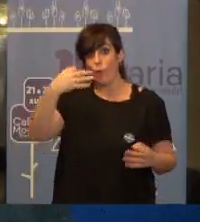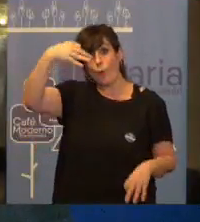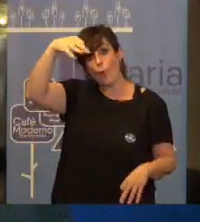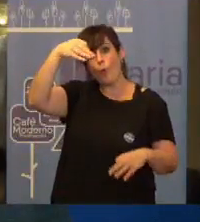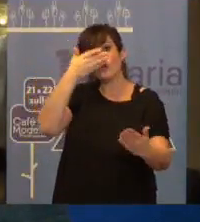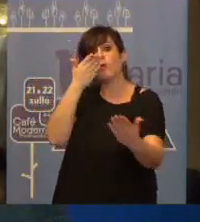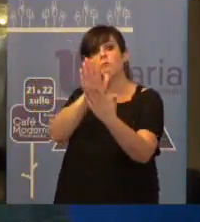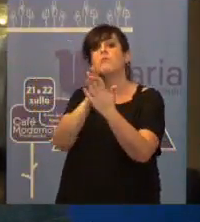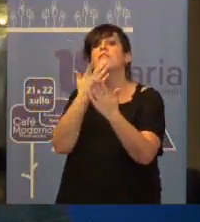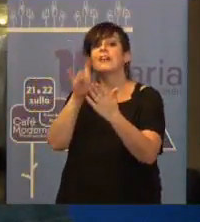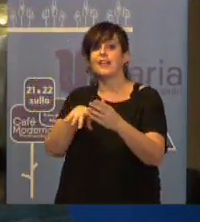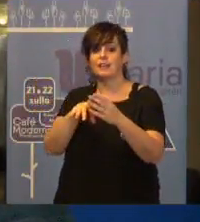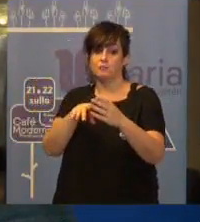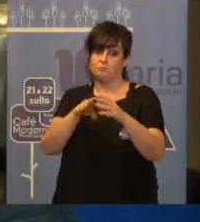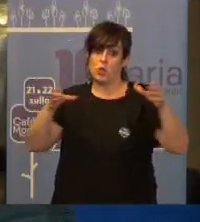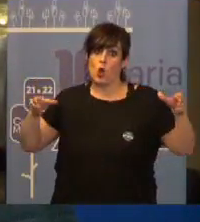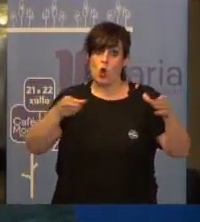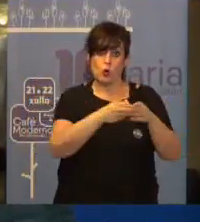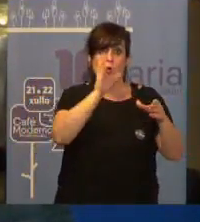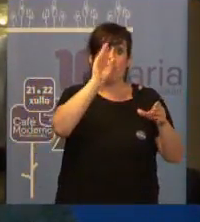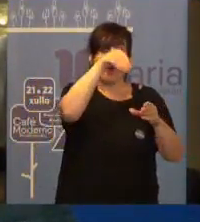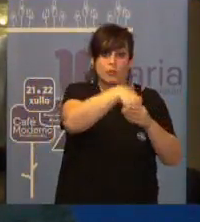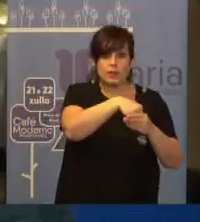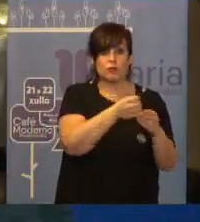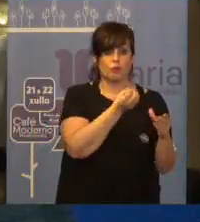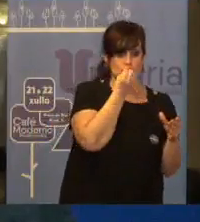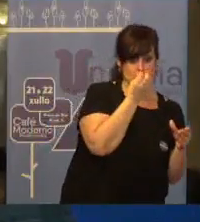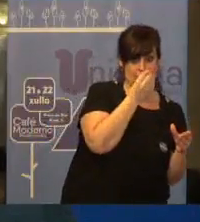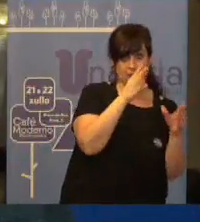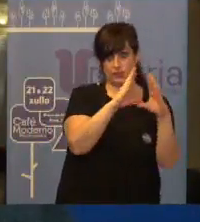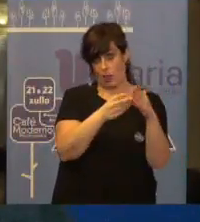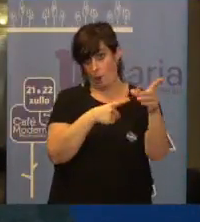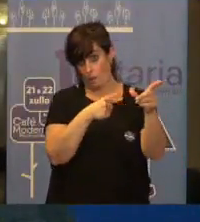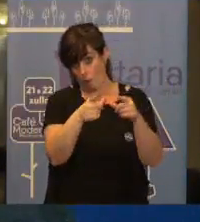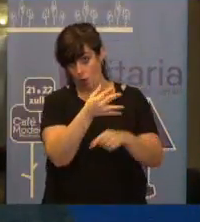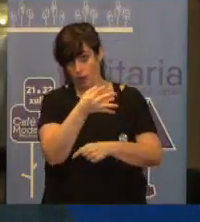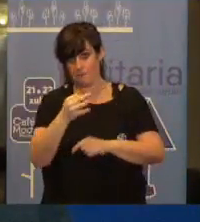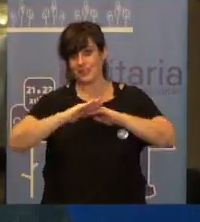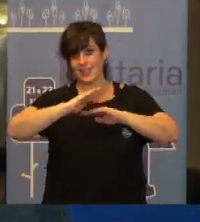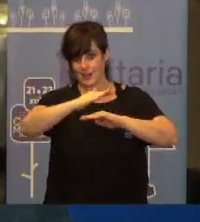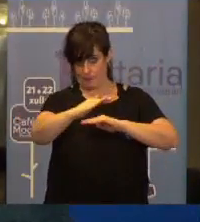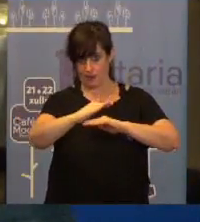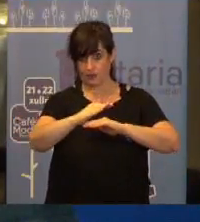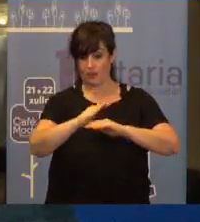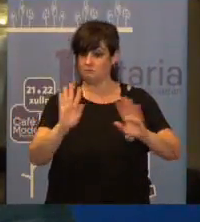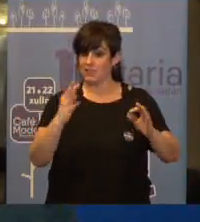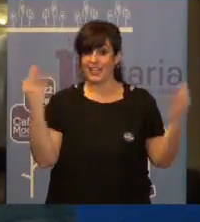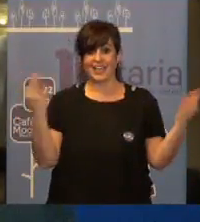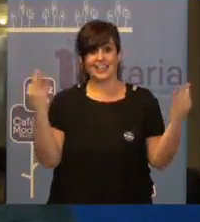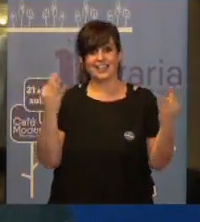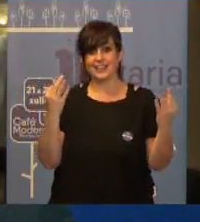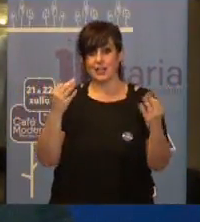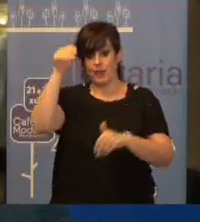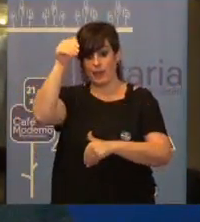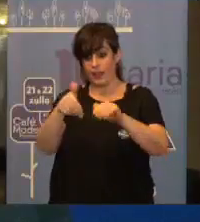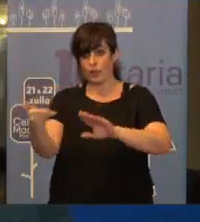o Bloque e a Marea. E iso quere dicir que tens que emitir a mensaxe antes de que haxe eleccións que existe a